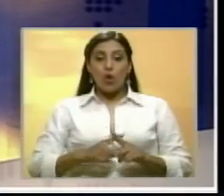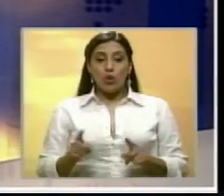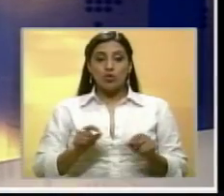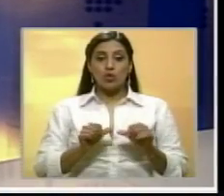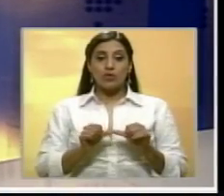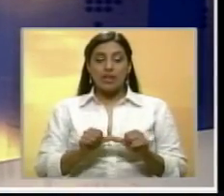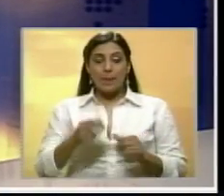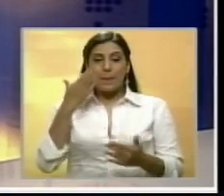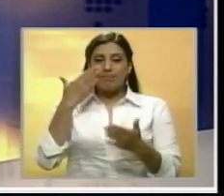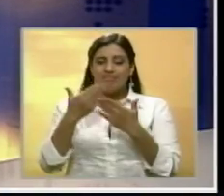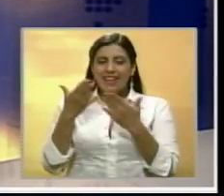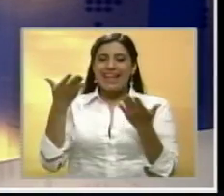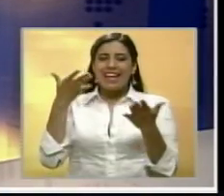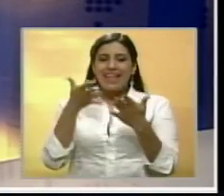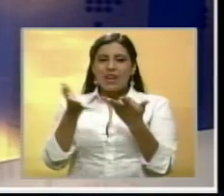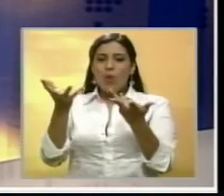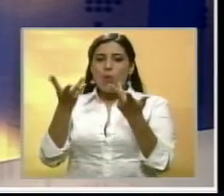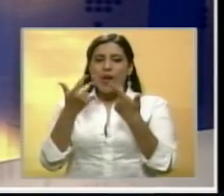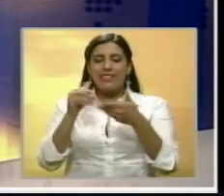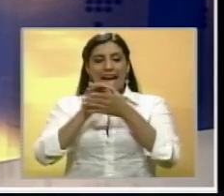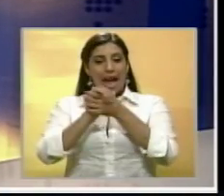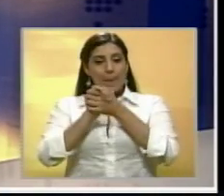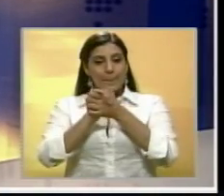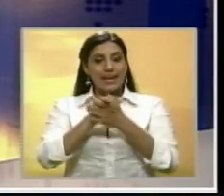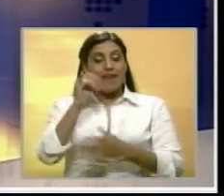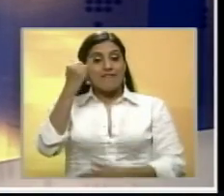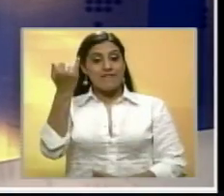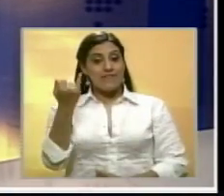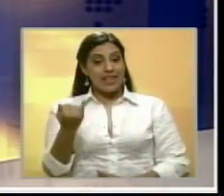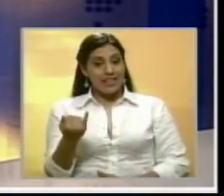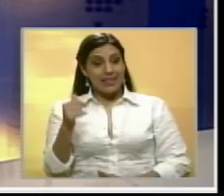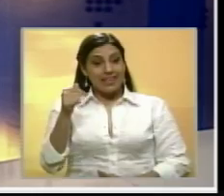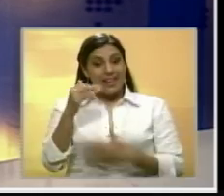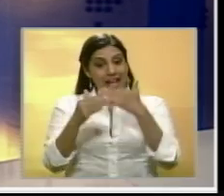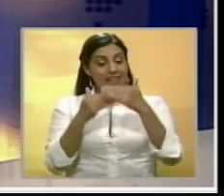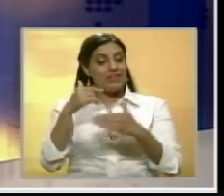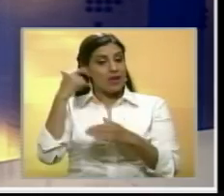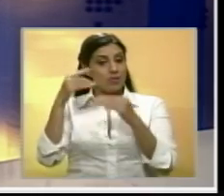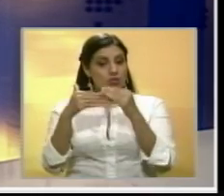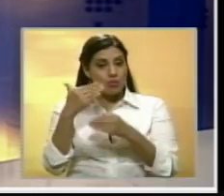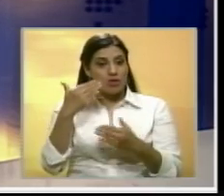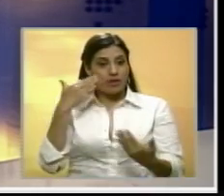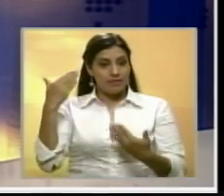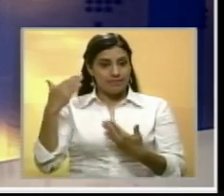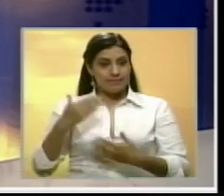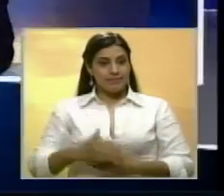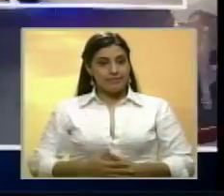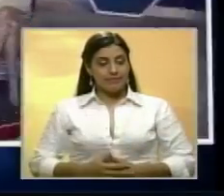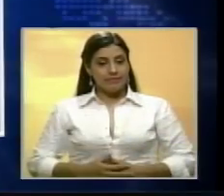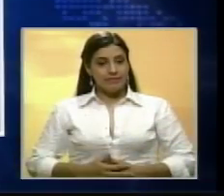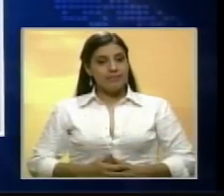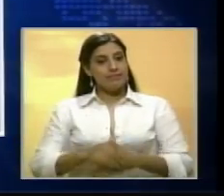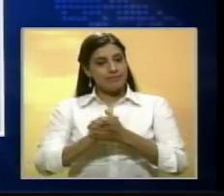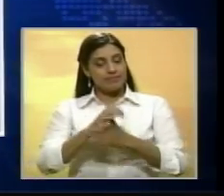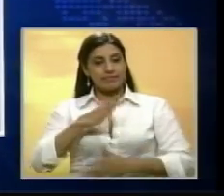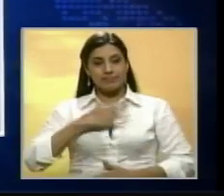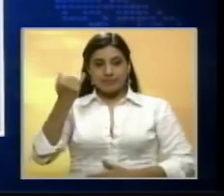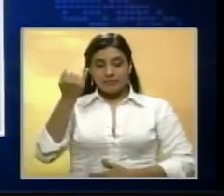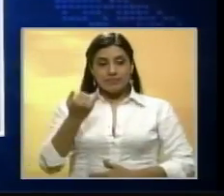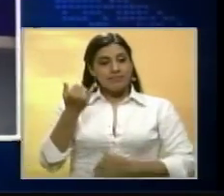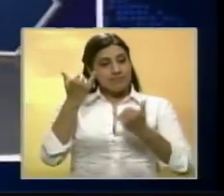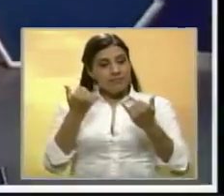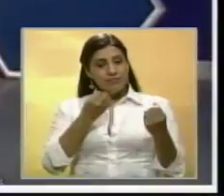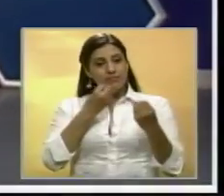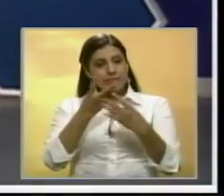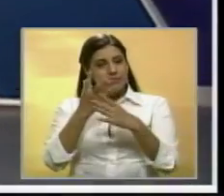Amigos, veamos qué nos tiene nuestra compañera Federica Guzmán en este adelanto de Estrenos y Estrellas. Adelante. Amigos, yo soy Federica Guzmán y